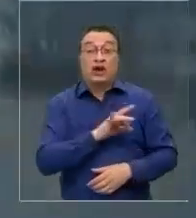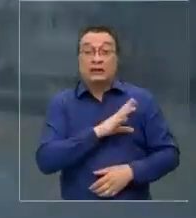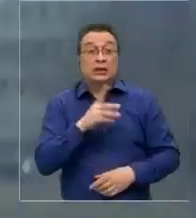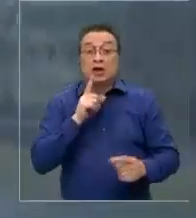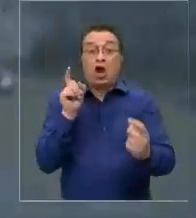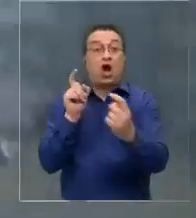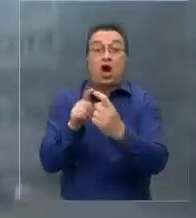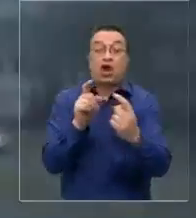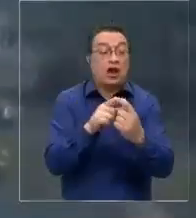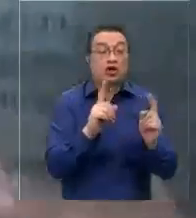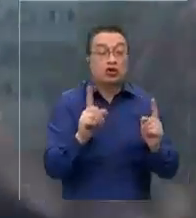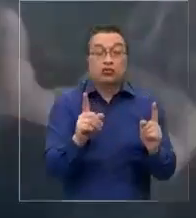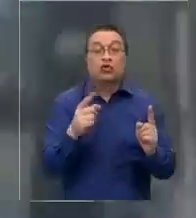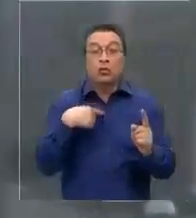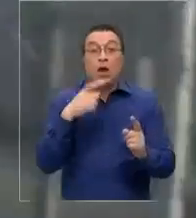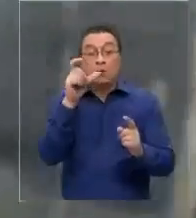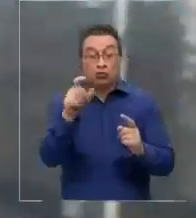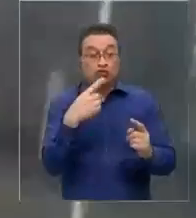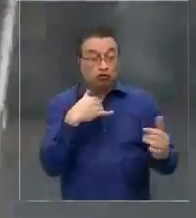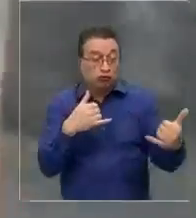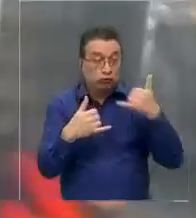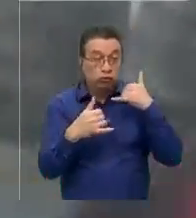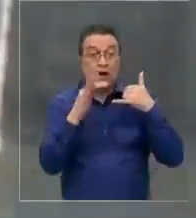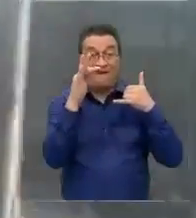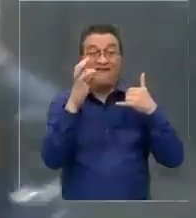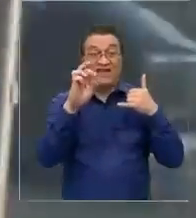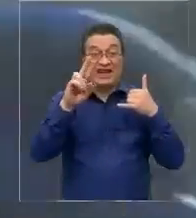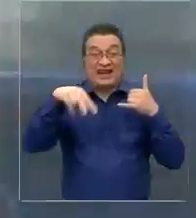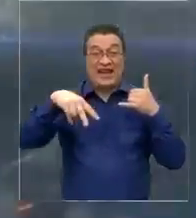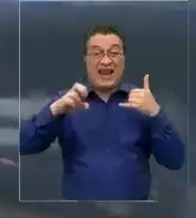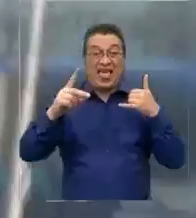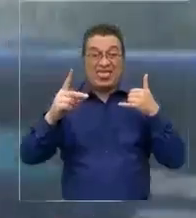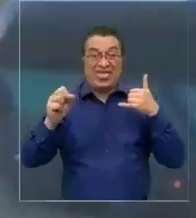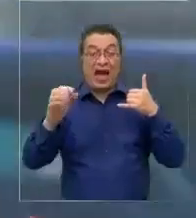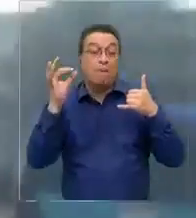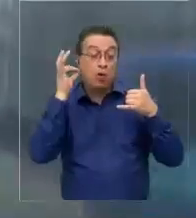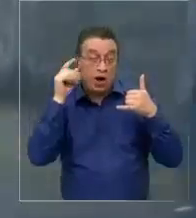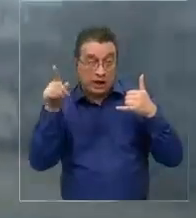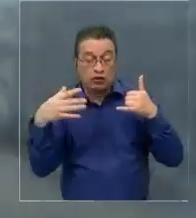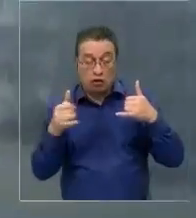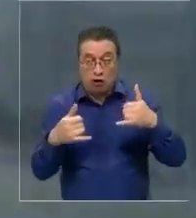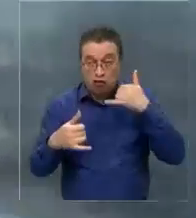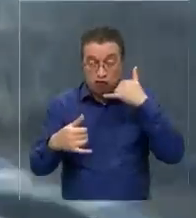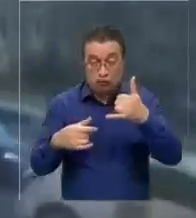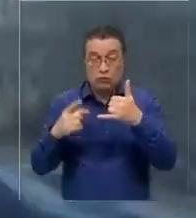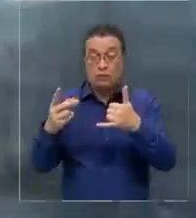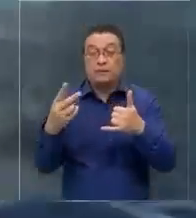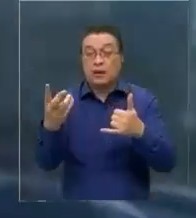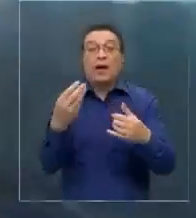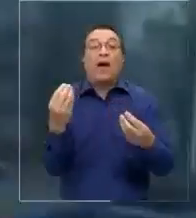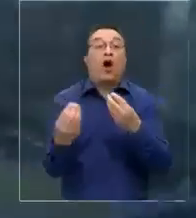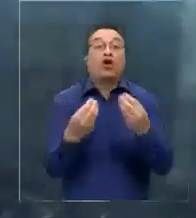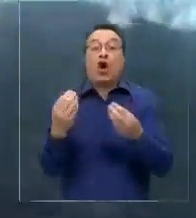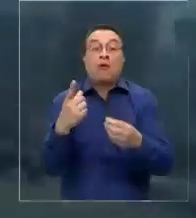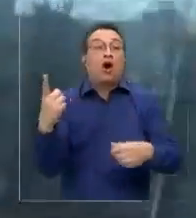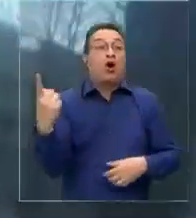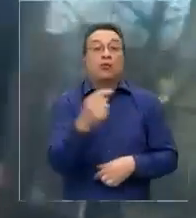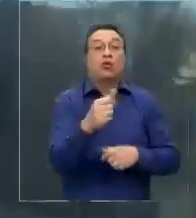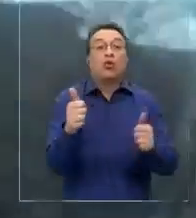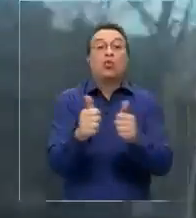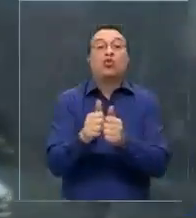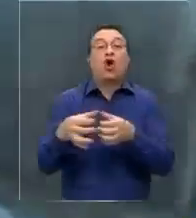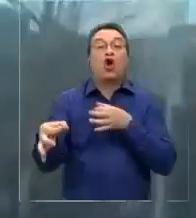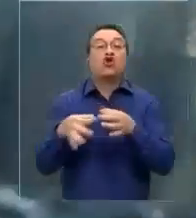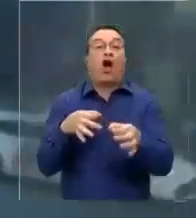tenido contacto, salvo con la persona que tú me diste contacto, la Fernanda, que está ahí viendo cómo salir con su